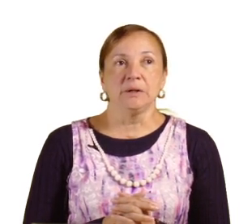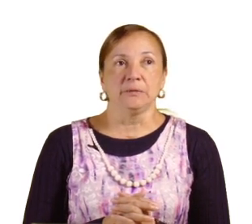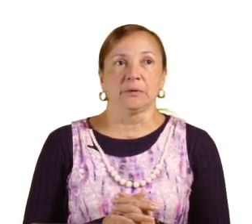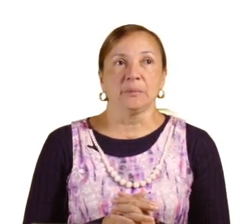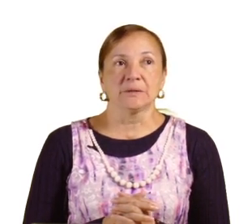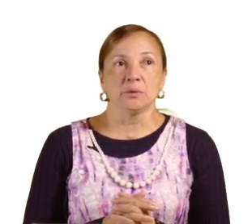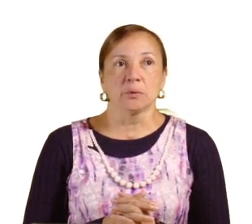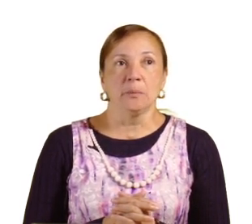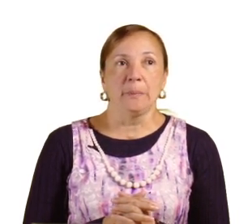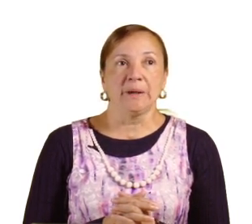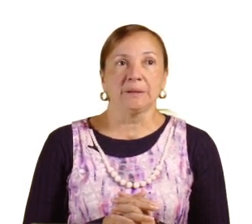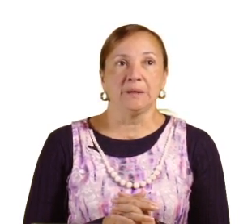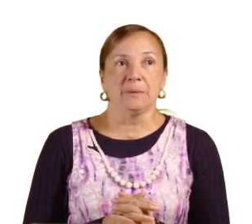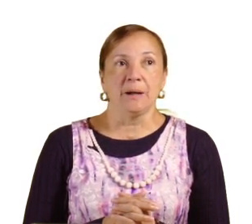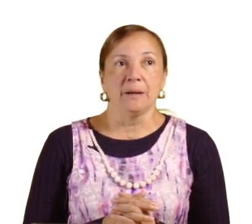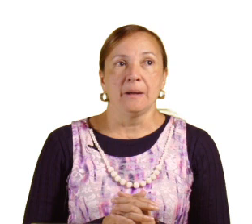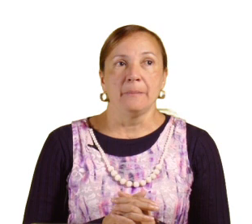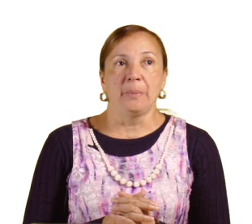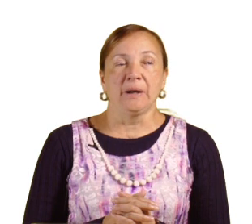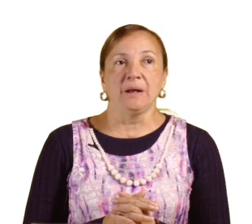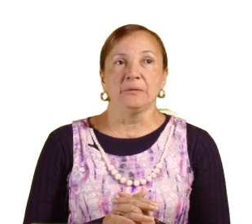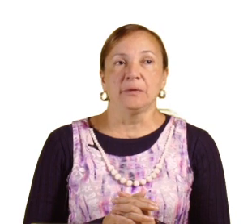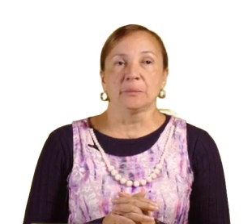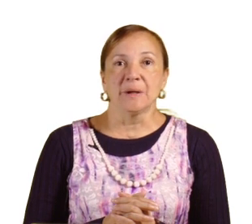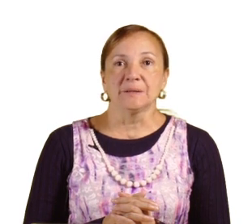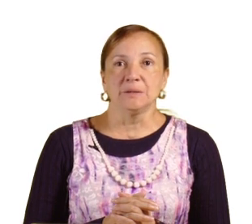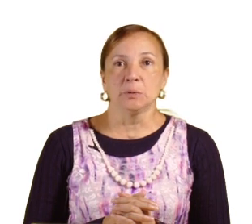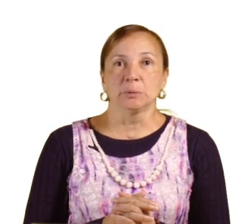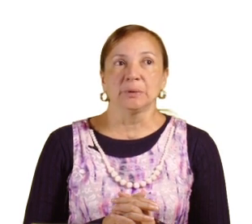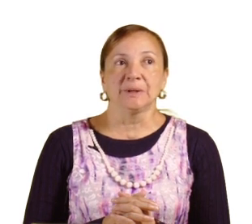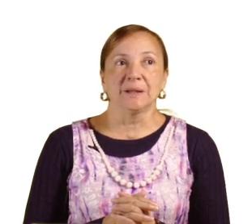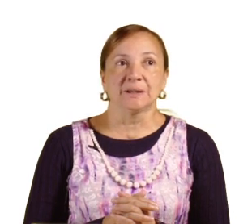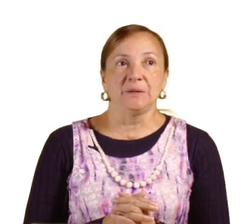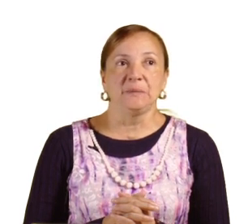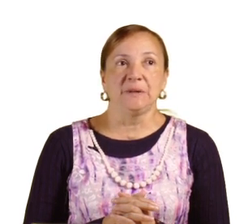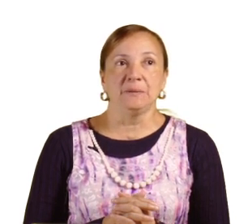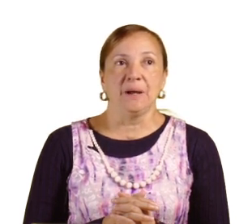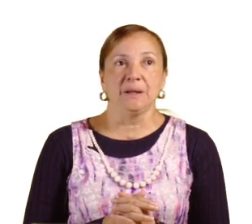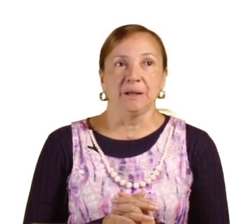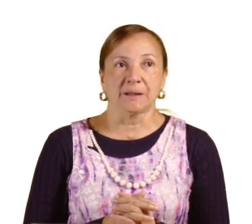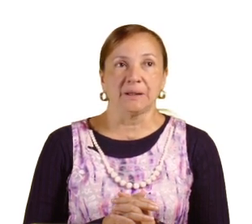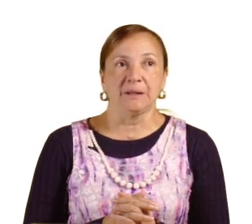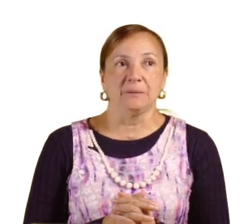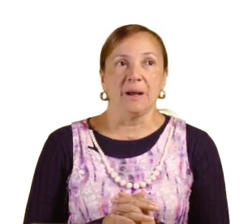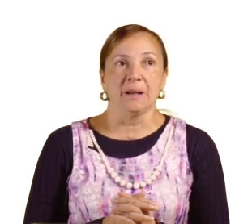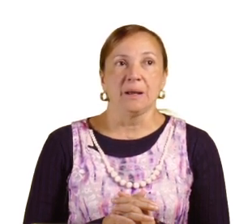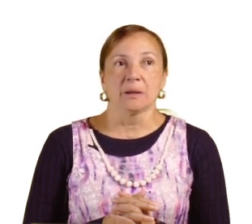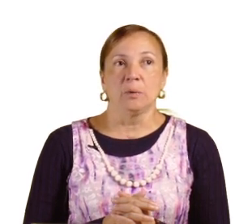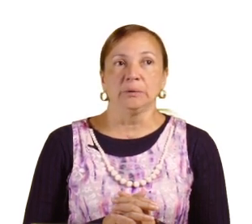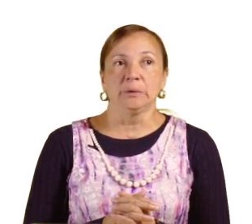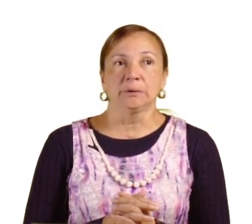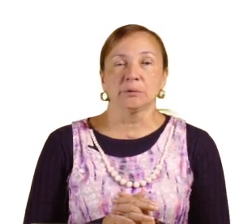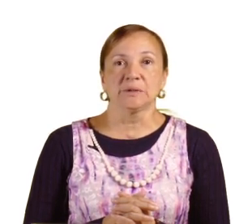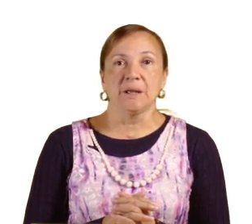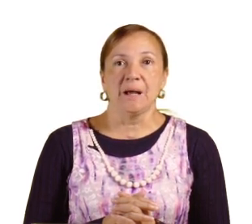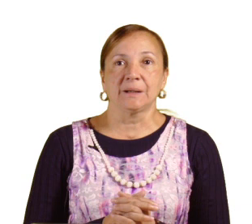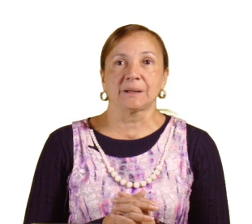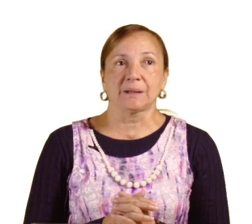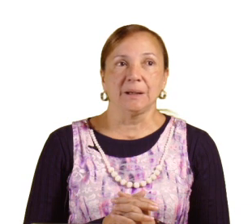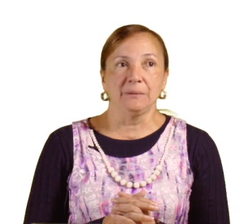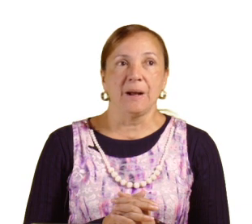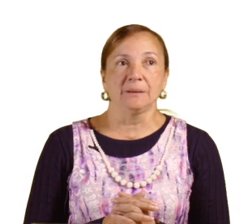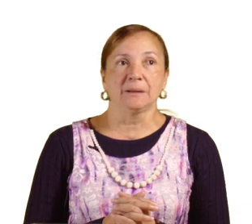incluir información comparativa para la información descriptiva y narrativa cuando esto